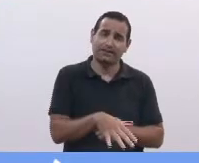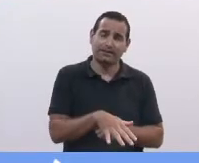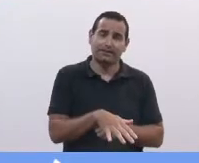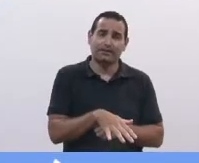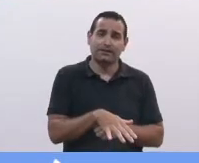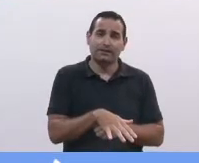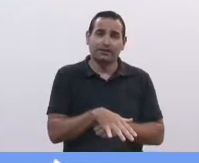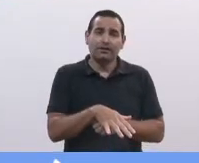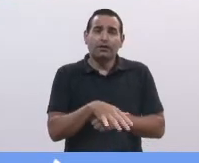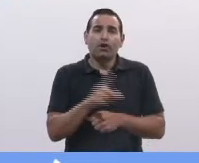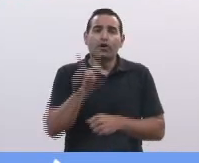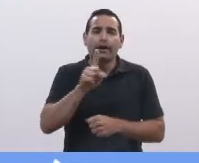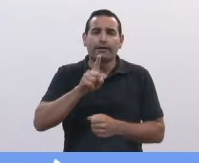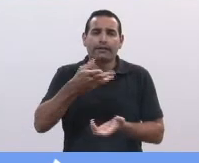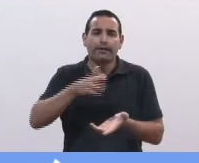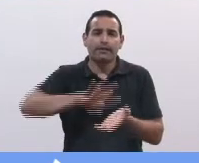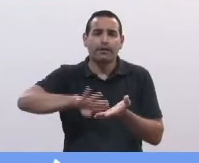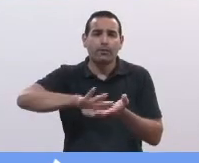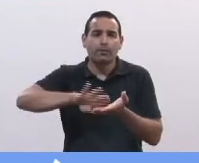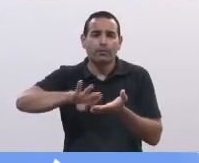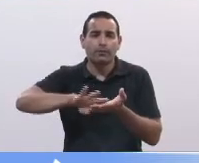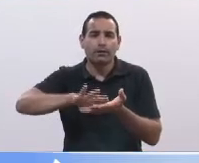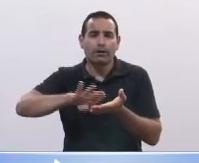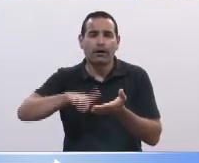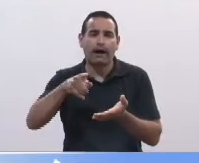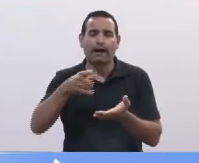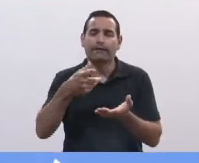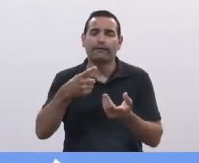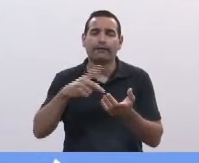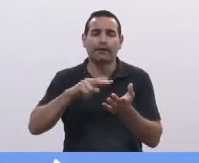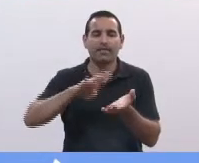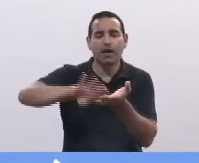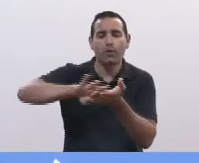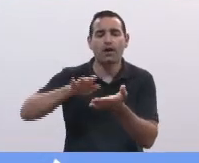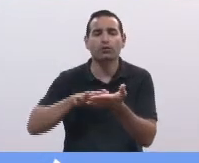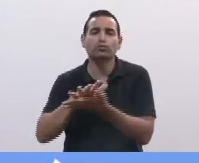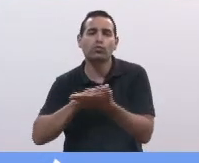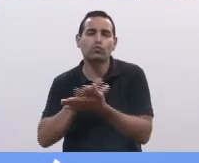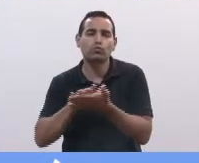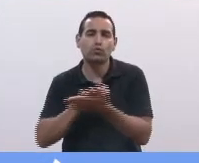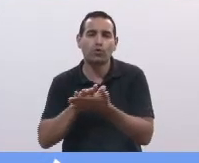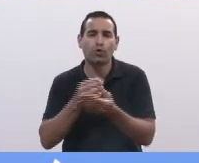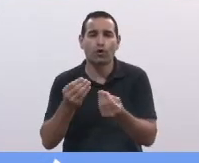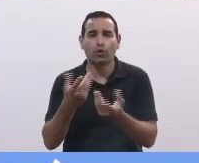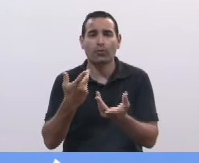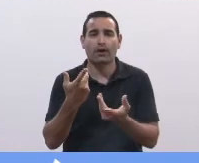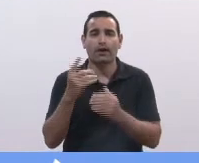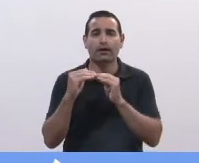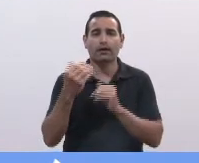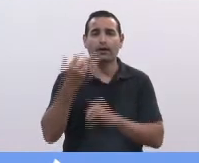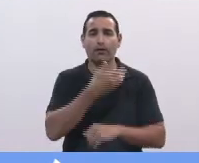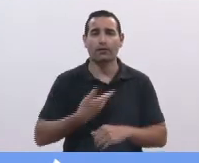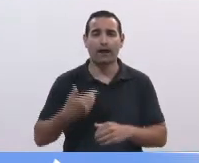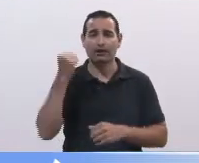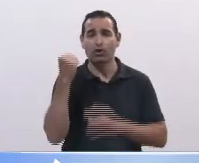comprendiendo que no es endeudando o resolviendo el problema de la deuda como vamos a resolver el problema de la